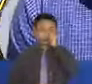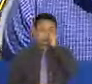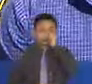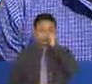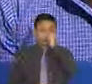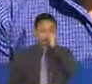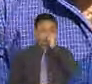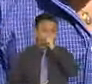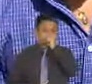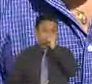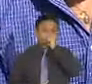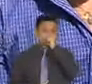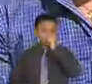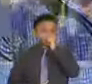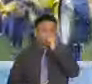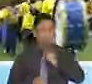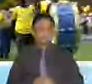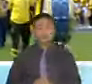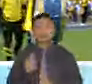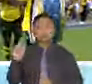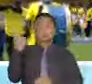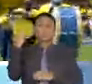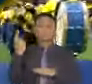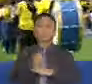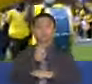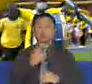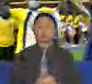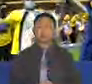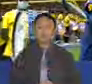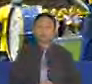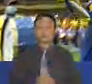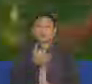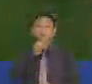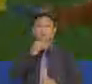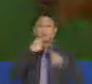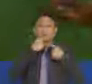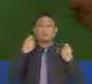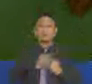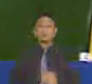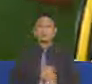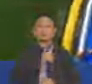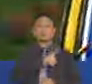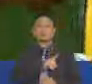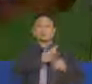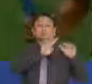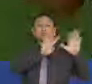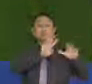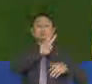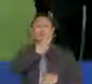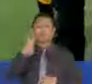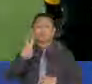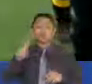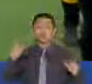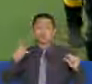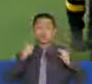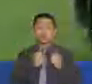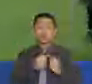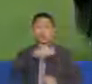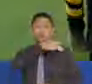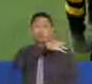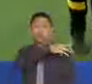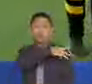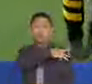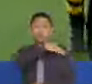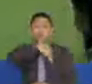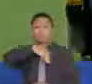la banda aparece por primera ocasión en el 19 de marzo de 1922 como el batallón Mejía Y tuvo una pausa